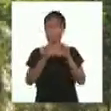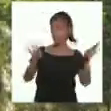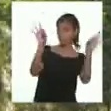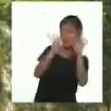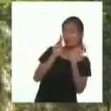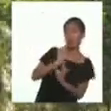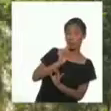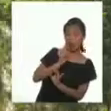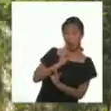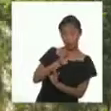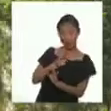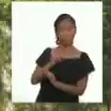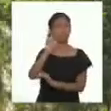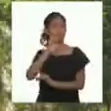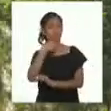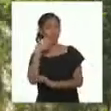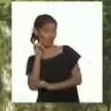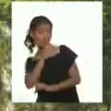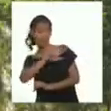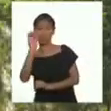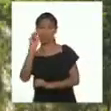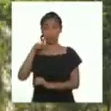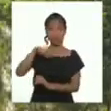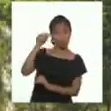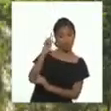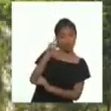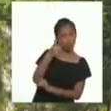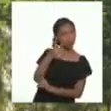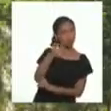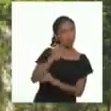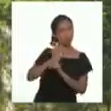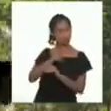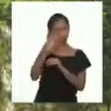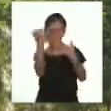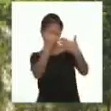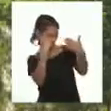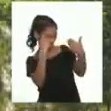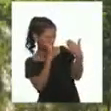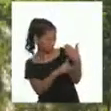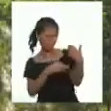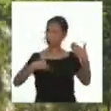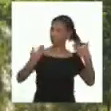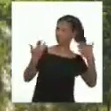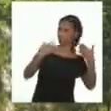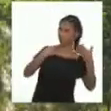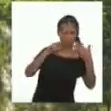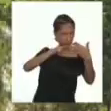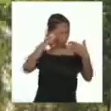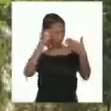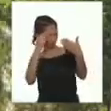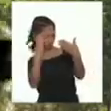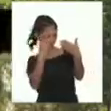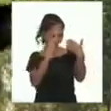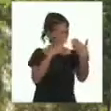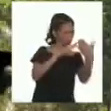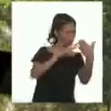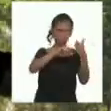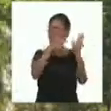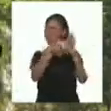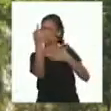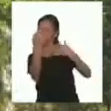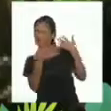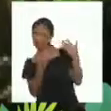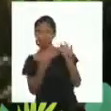interesantes respuestas, queridas Techi y Olinda. Cuando observamos una pintura, podemos interpretarla de